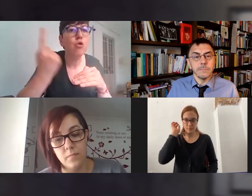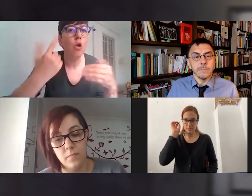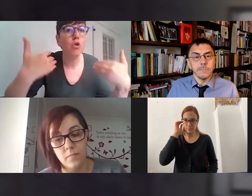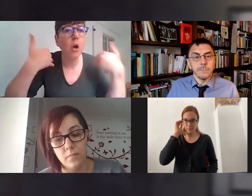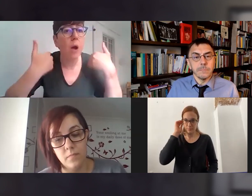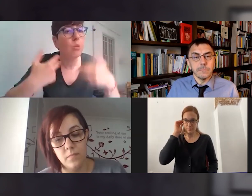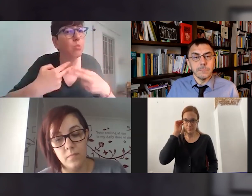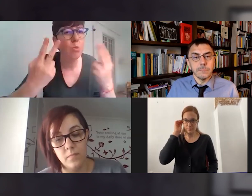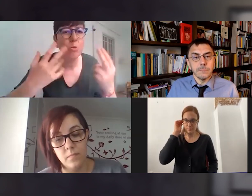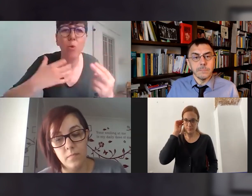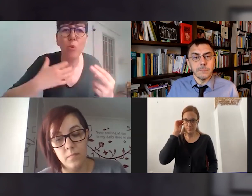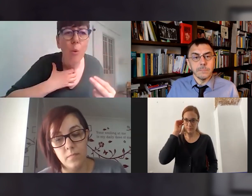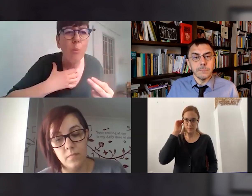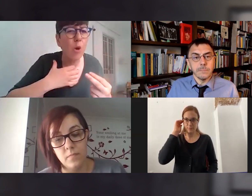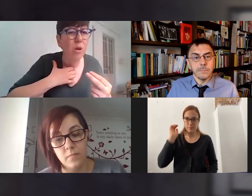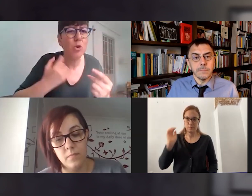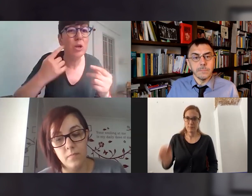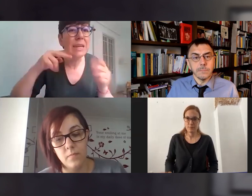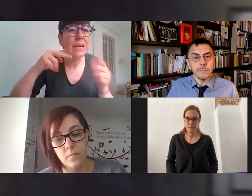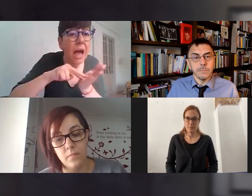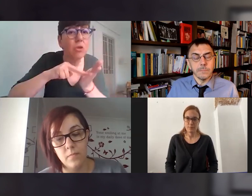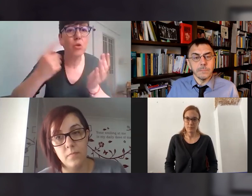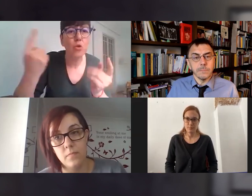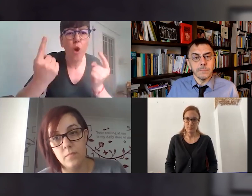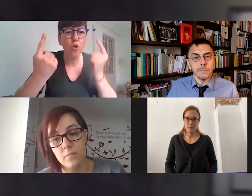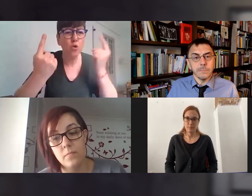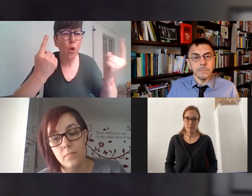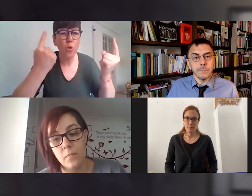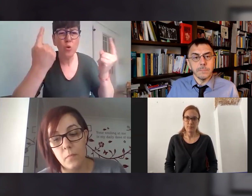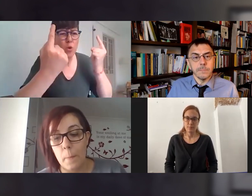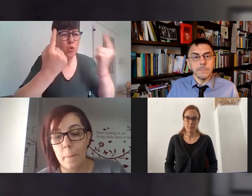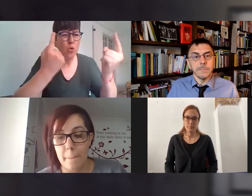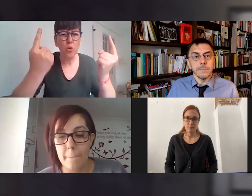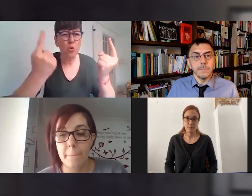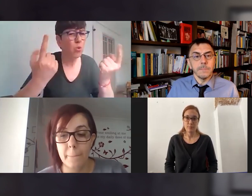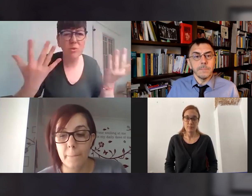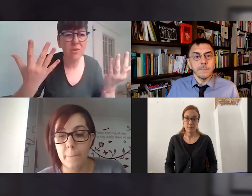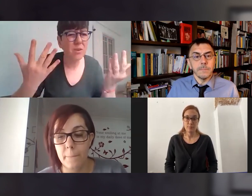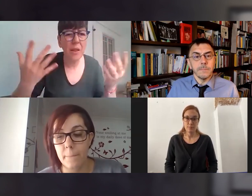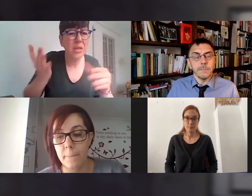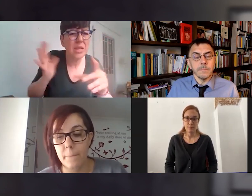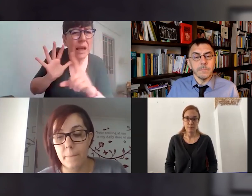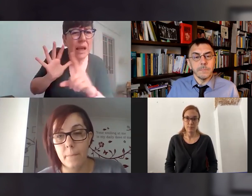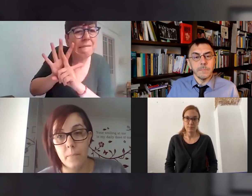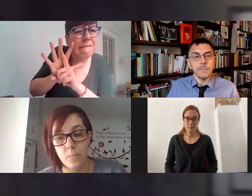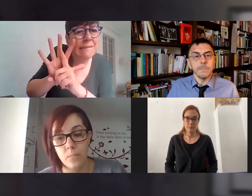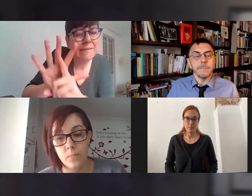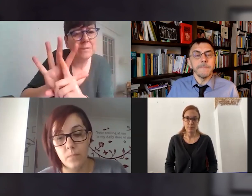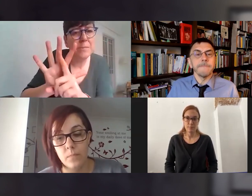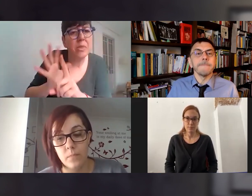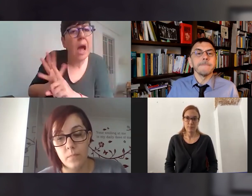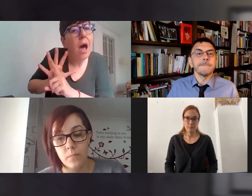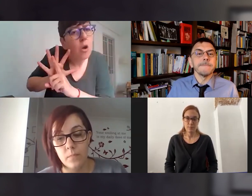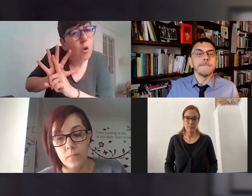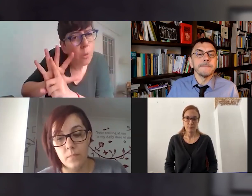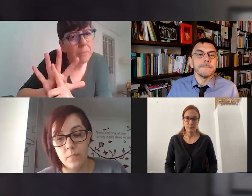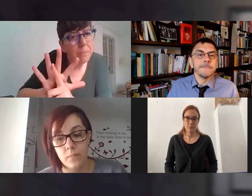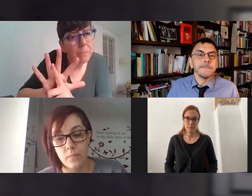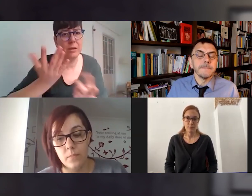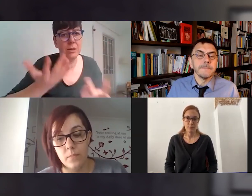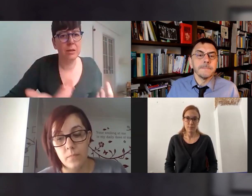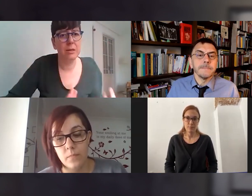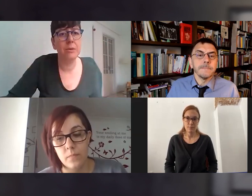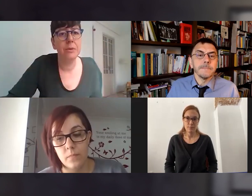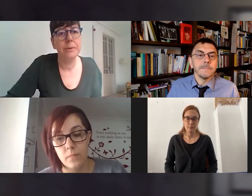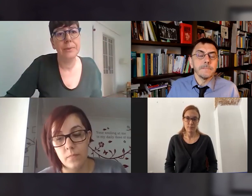falta un partido y no podemos dejar solos a los cargos públicos porque la gente tiene un sentimiento de soledad que repite mucho